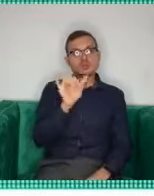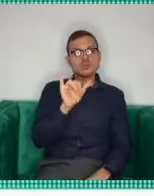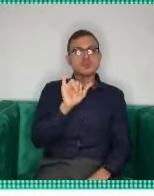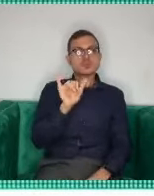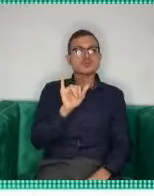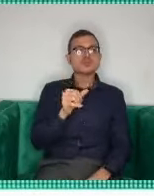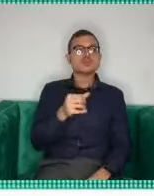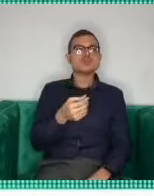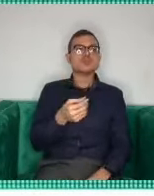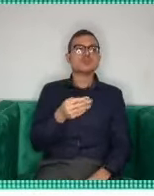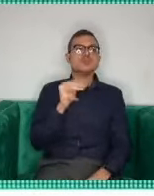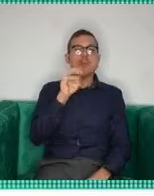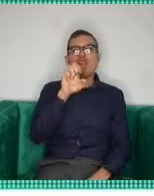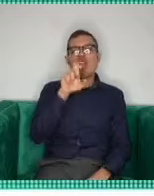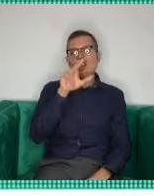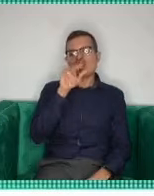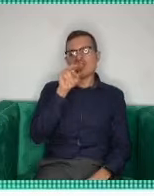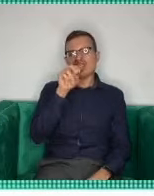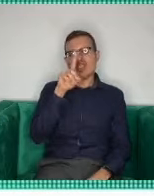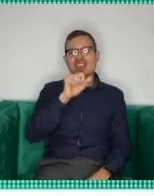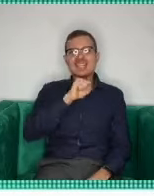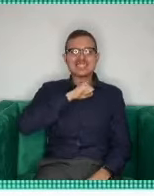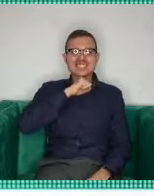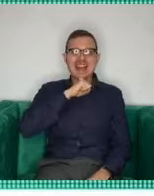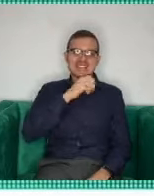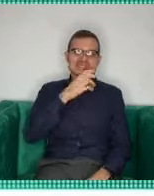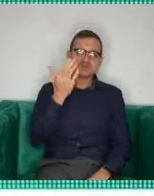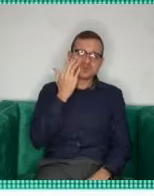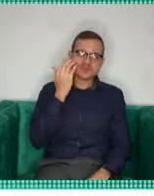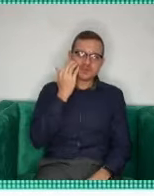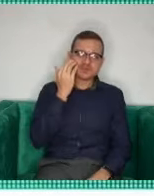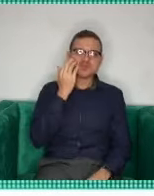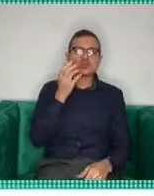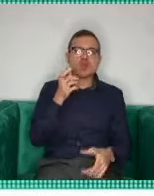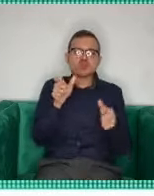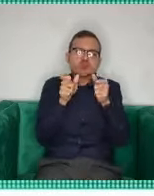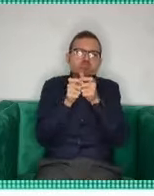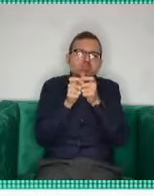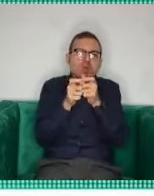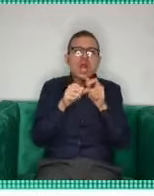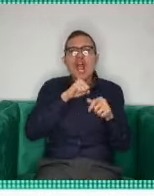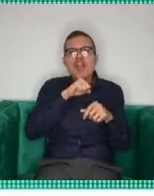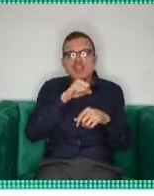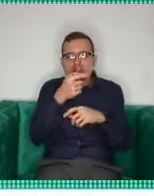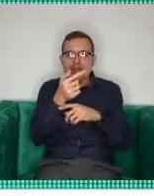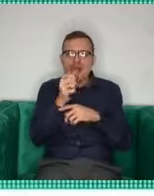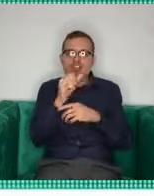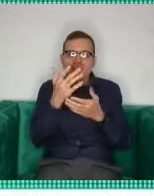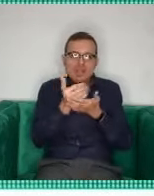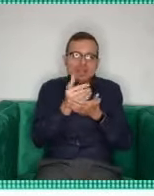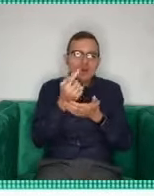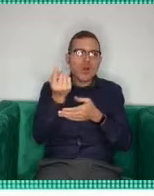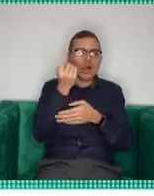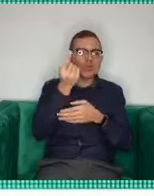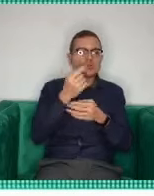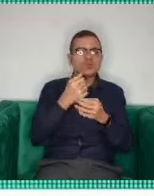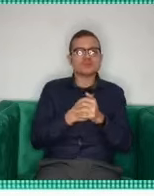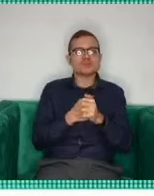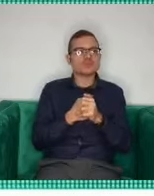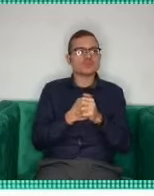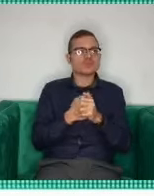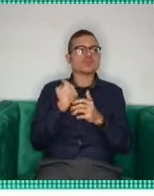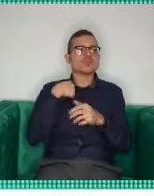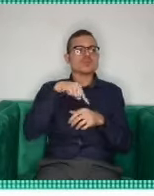2 horas posterior a desayunar, usted ya está sintiendo esa necesidad de energía. Porque nosotros gastamos energía